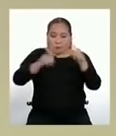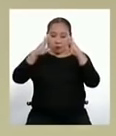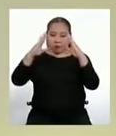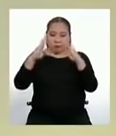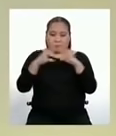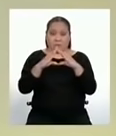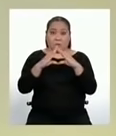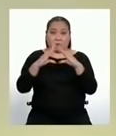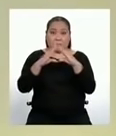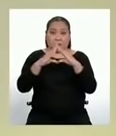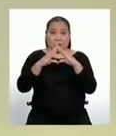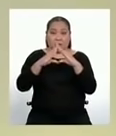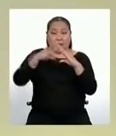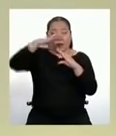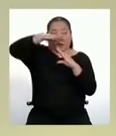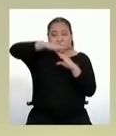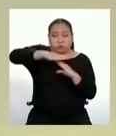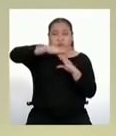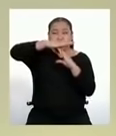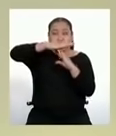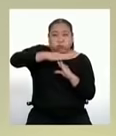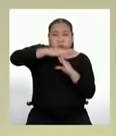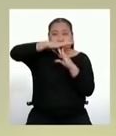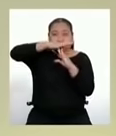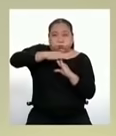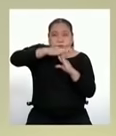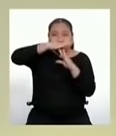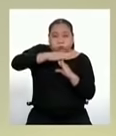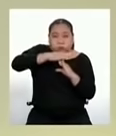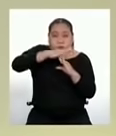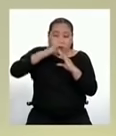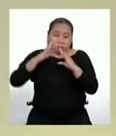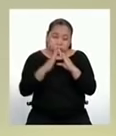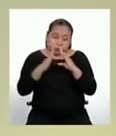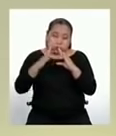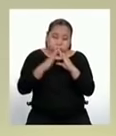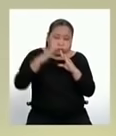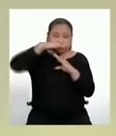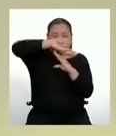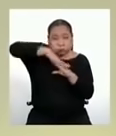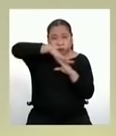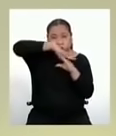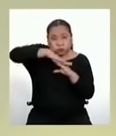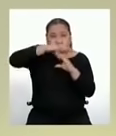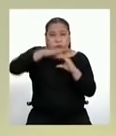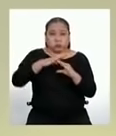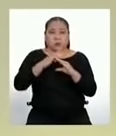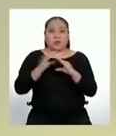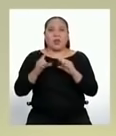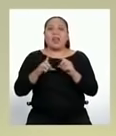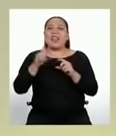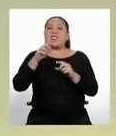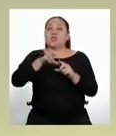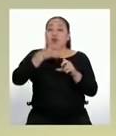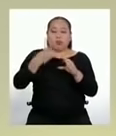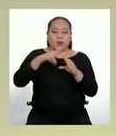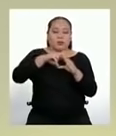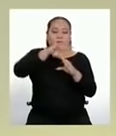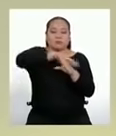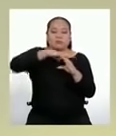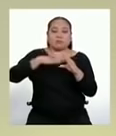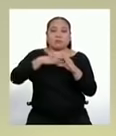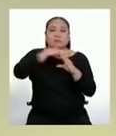al aplicarse una fuerza de compresión sobre uno de los vértices del triángulo, automáticamente las otras 2